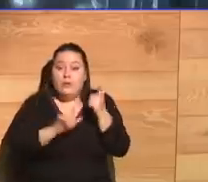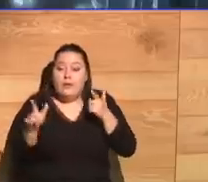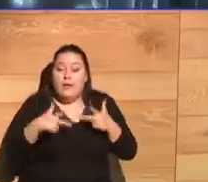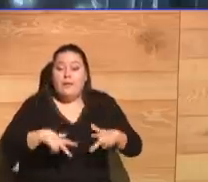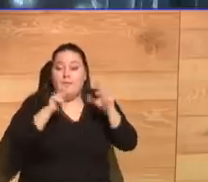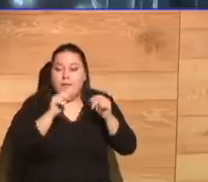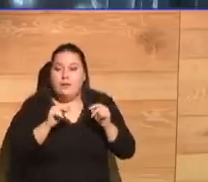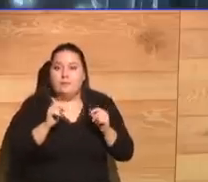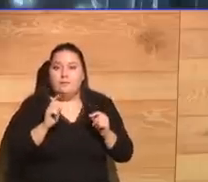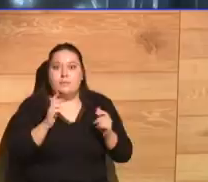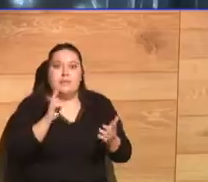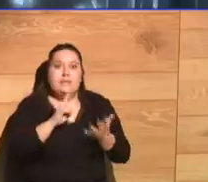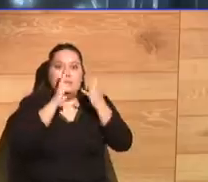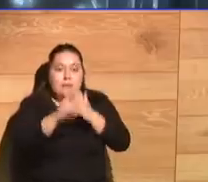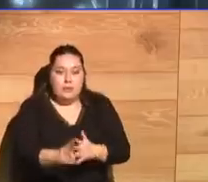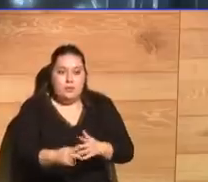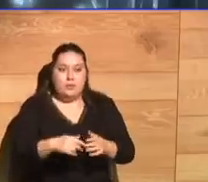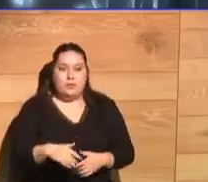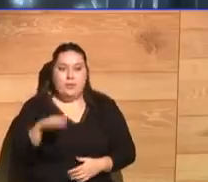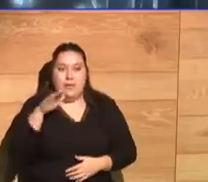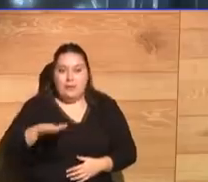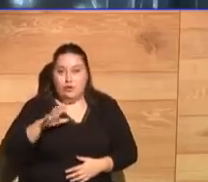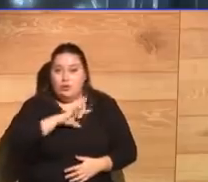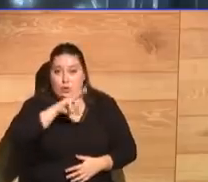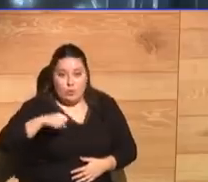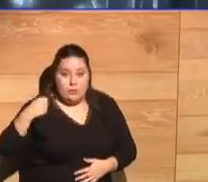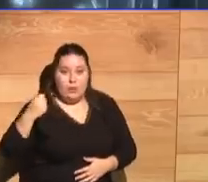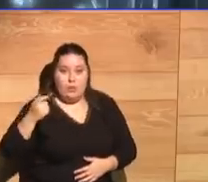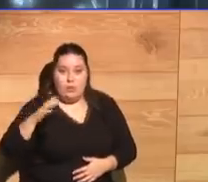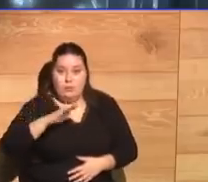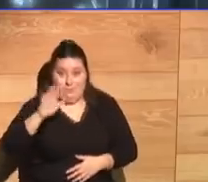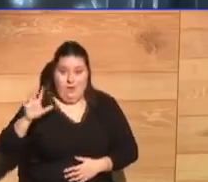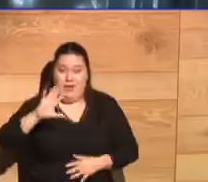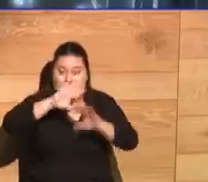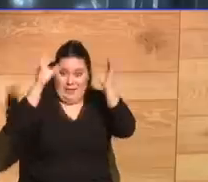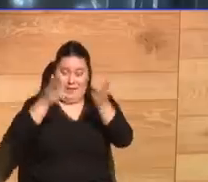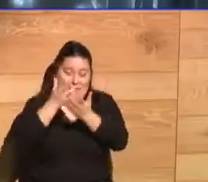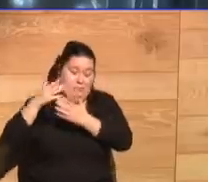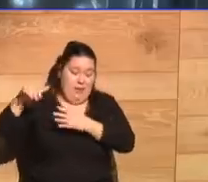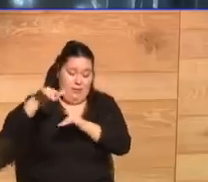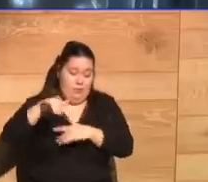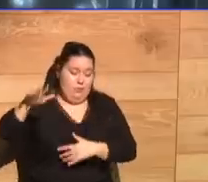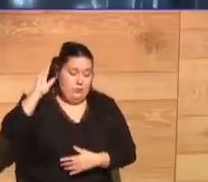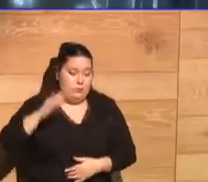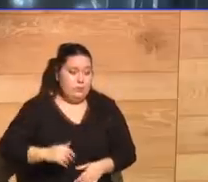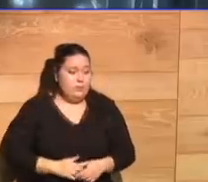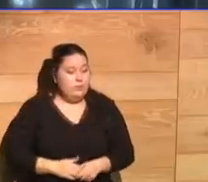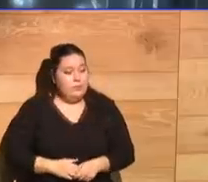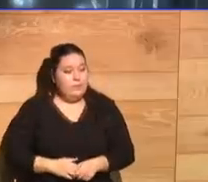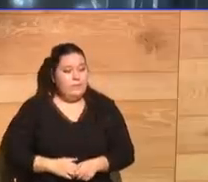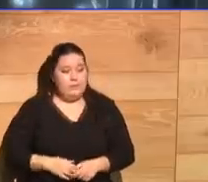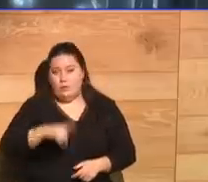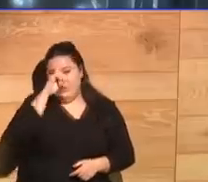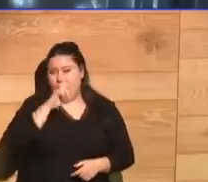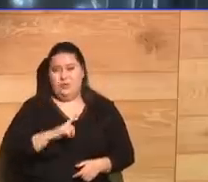pasado 7 de sus años. El niño está secuestrado. Se lo llevan al espacio dentro mentalmente. Es que la he visto hace tiempo, Juan. No me la